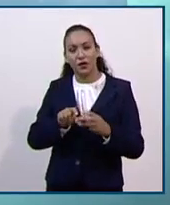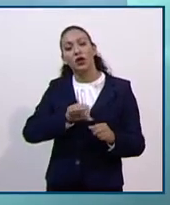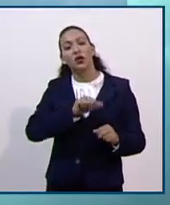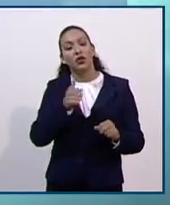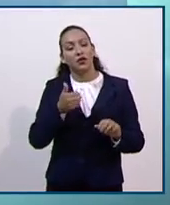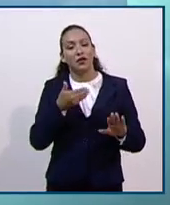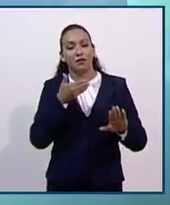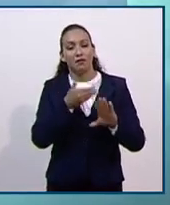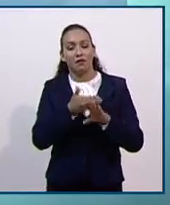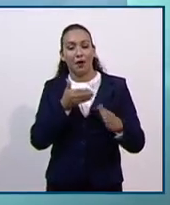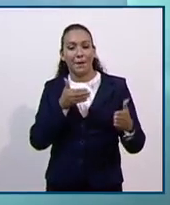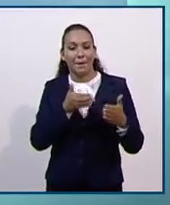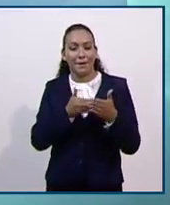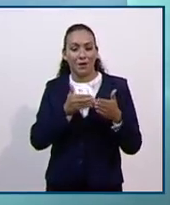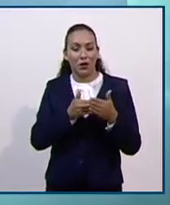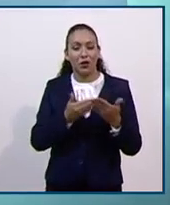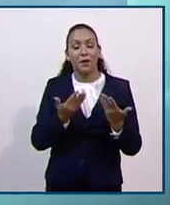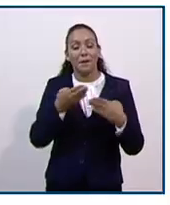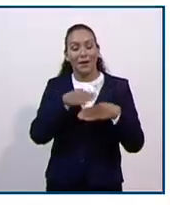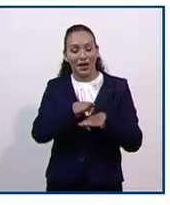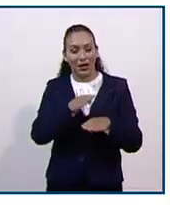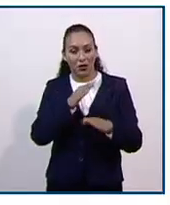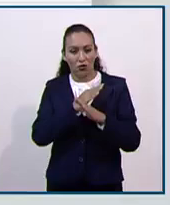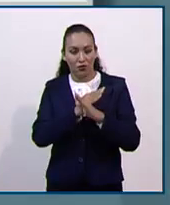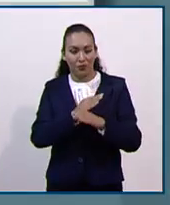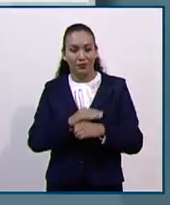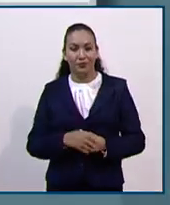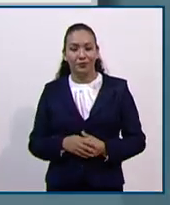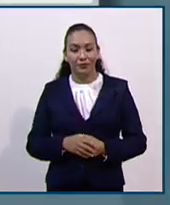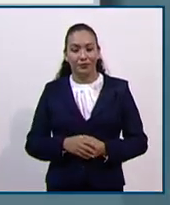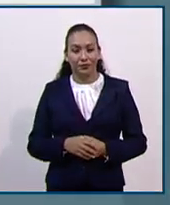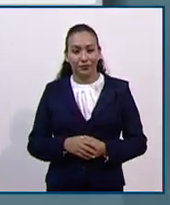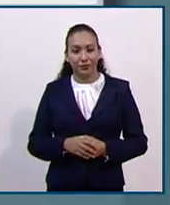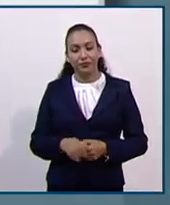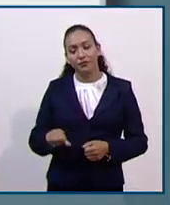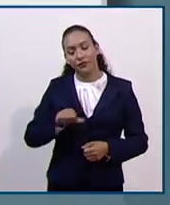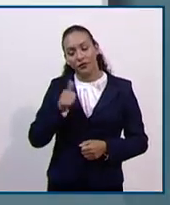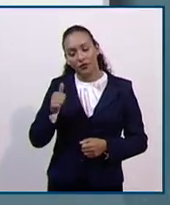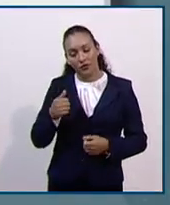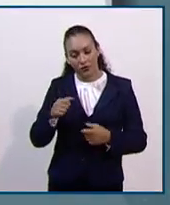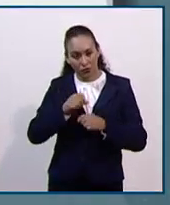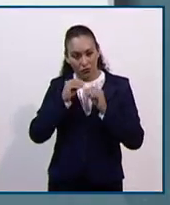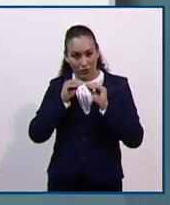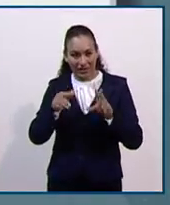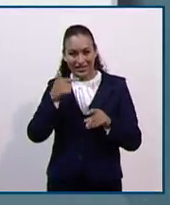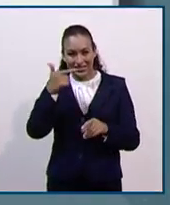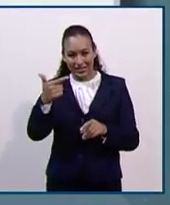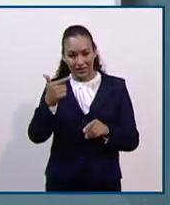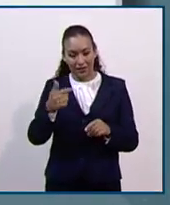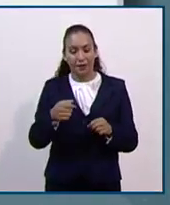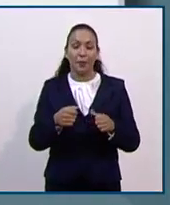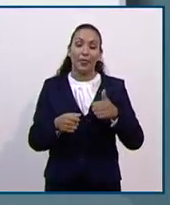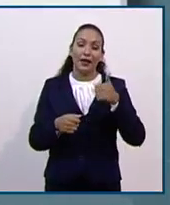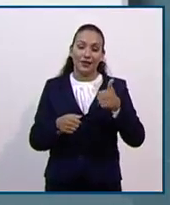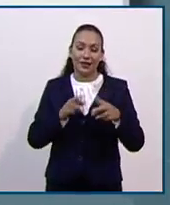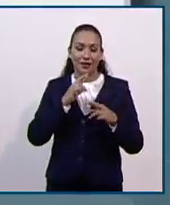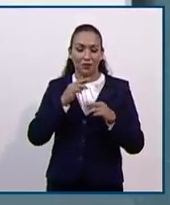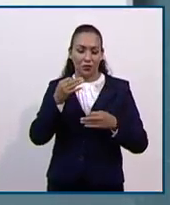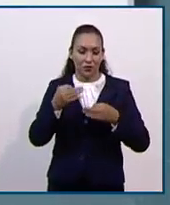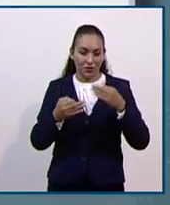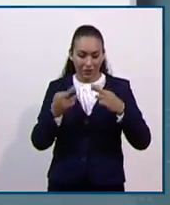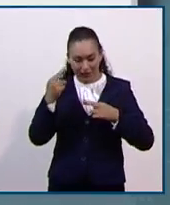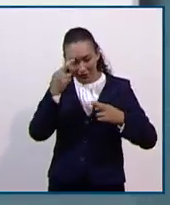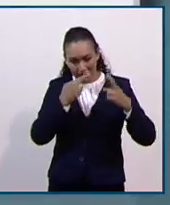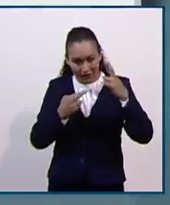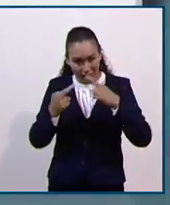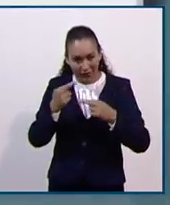del bloqueo de cuentas bancarias. De plenos regionales se publicaron 7 criterios, 6 jurisprudencias y una tesis